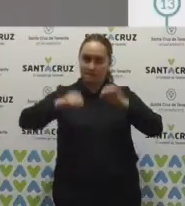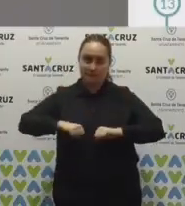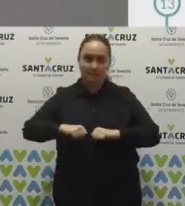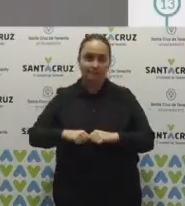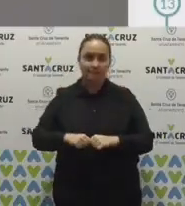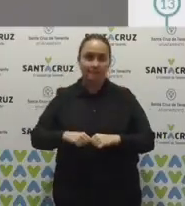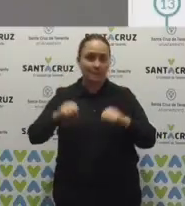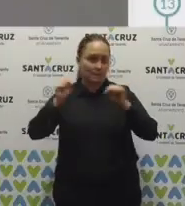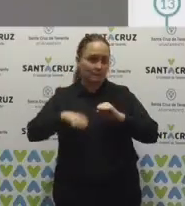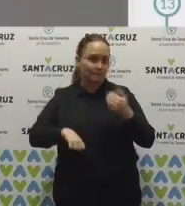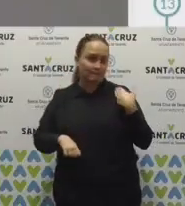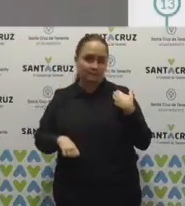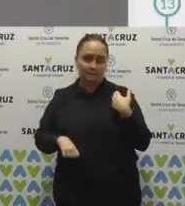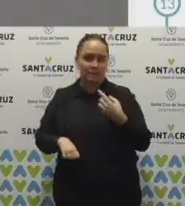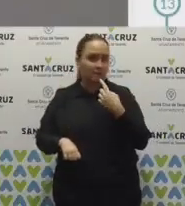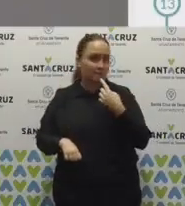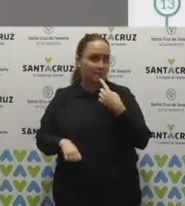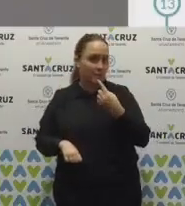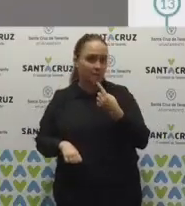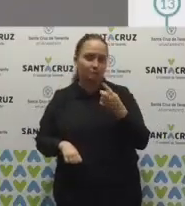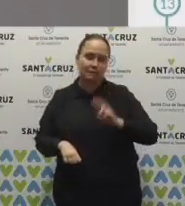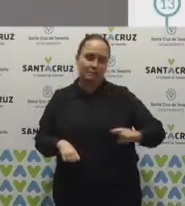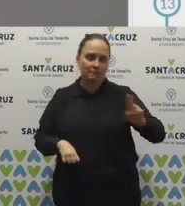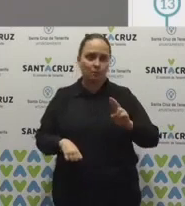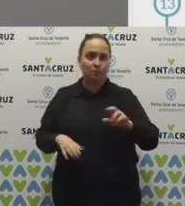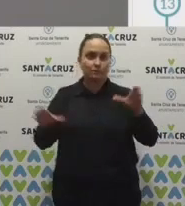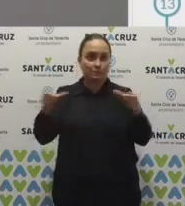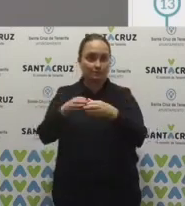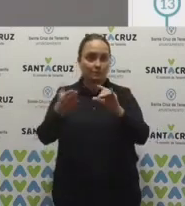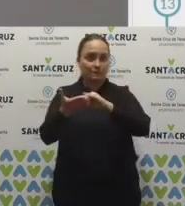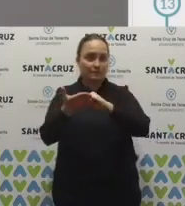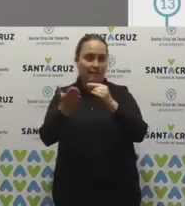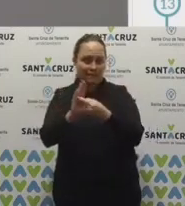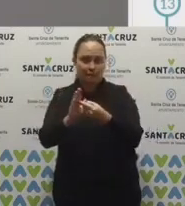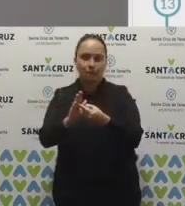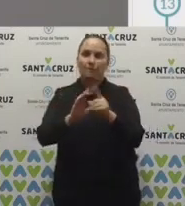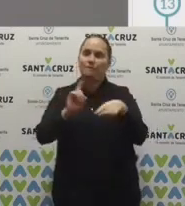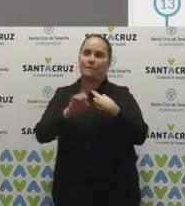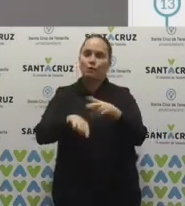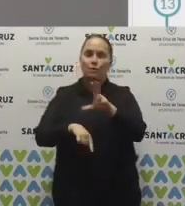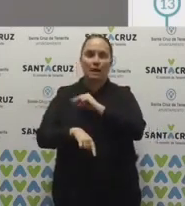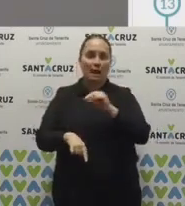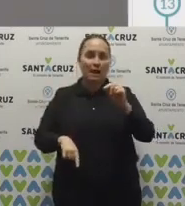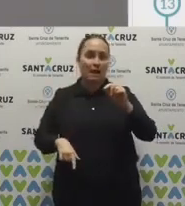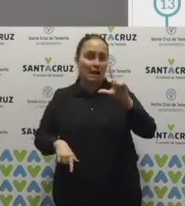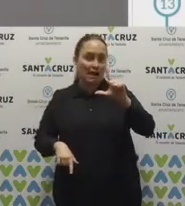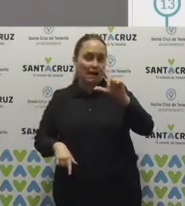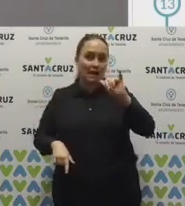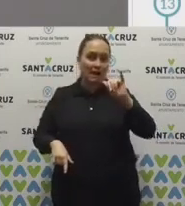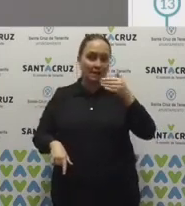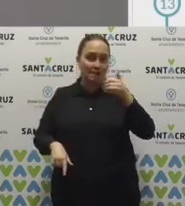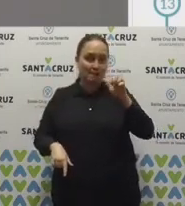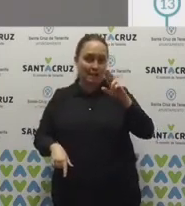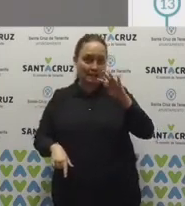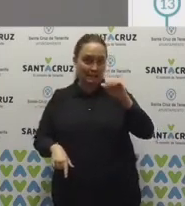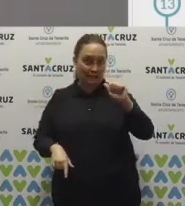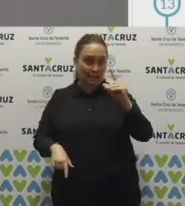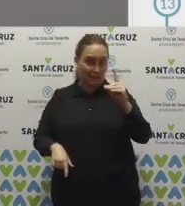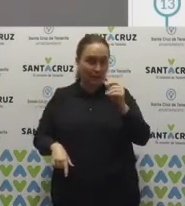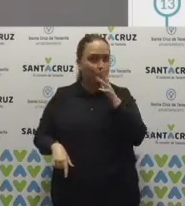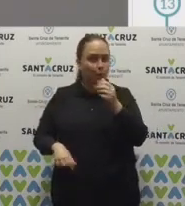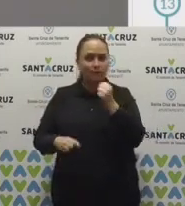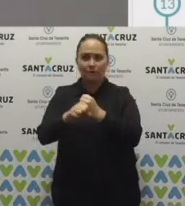dar las gracias a los técnicos de parte del grupo unidad podemos ya la concejala libertad por todo el trabajo que ha llevado esto